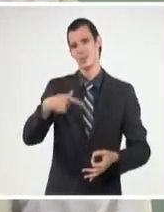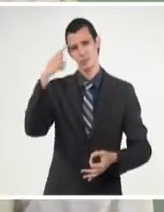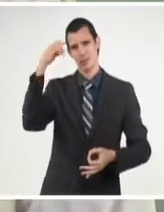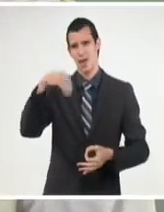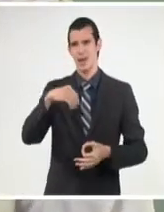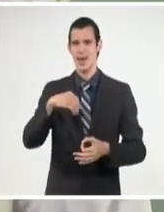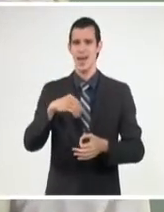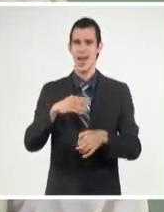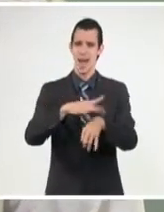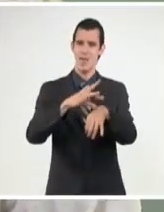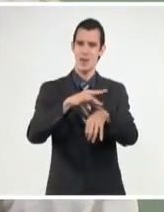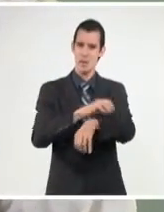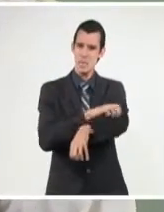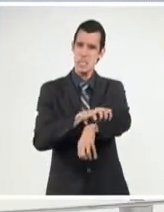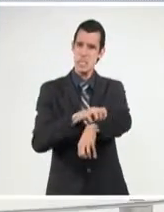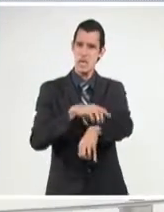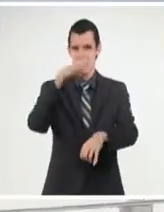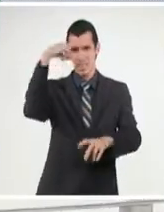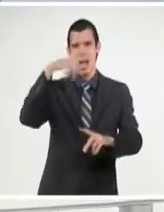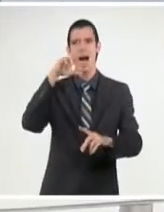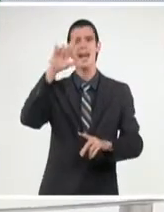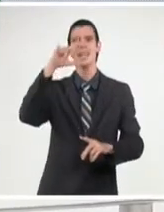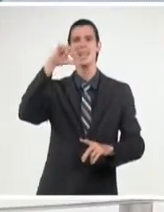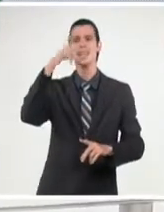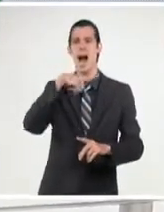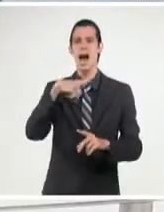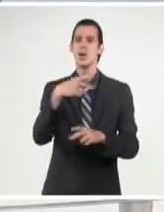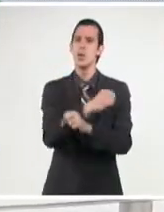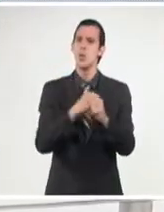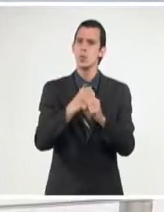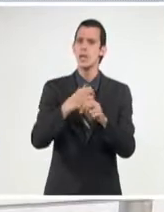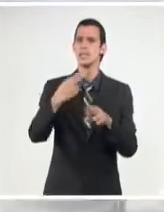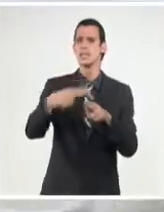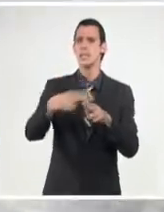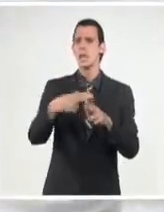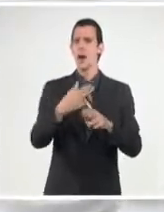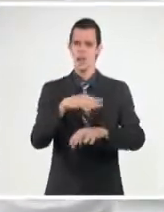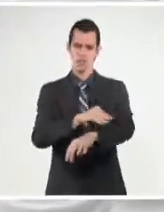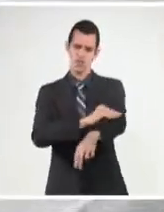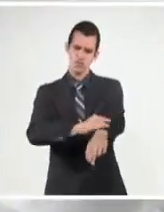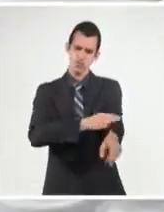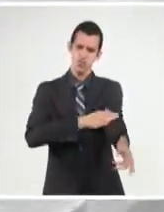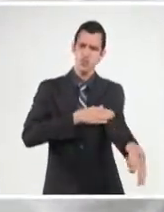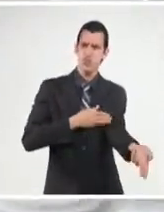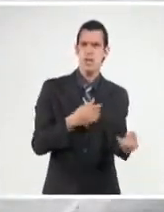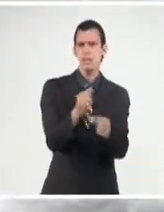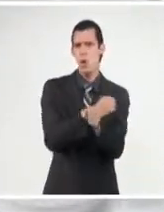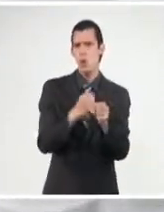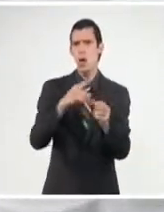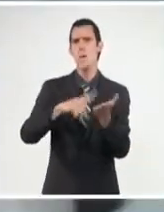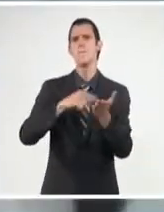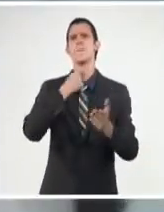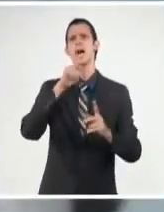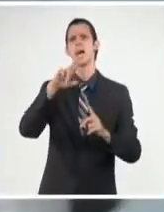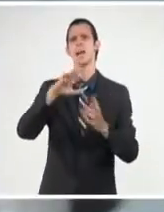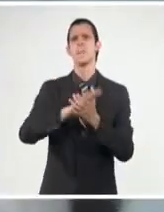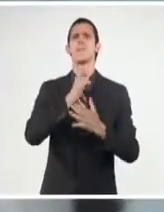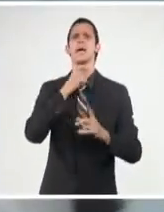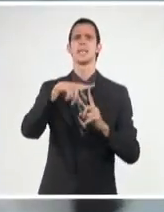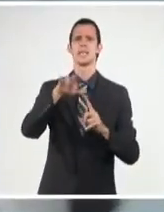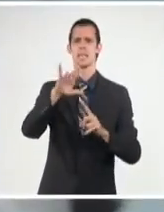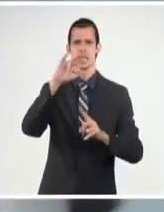pesar de que nos faltaba el material de envase primario, que era el tubo, bueno, hicimos una solicitud excepcional a nuestro organismo regulador, el